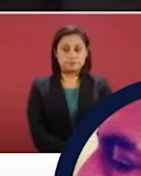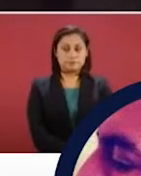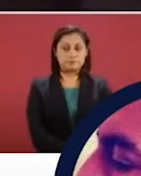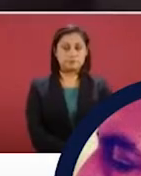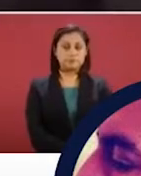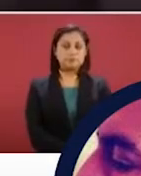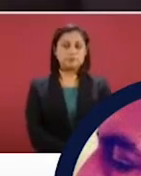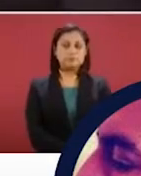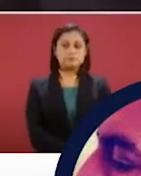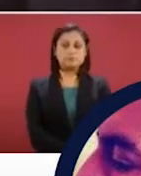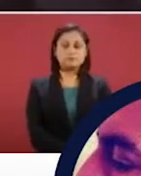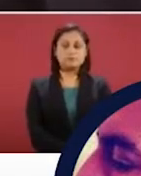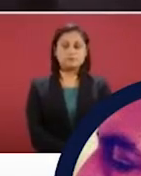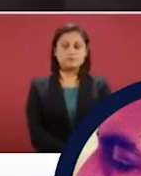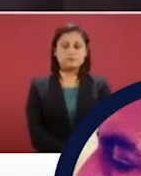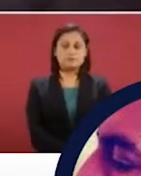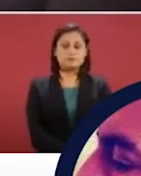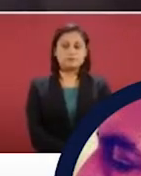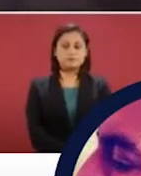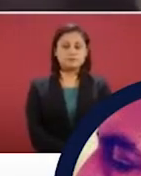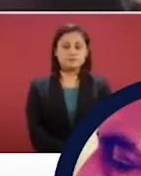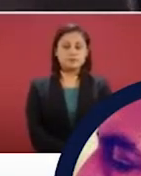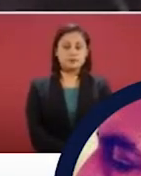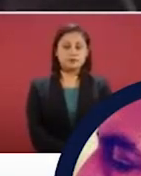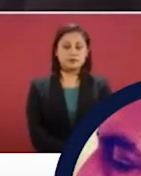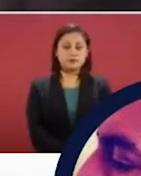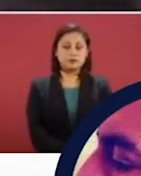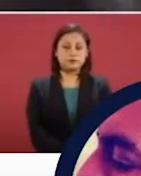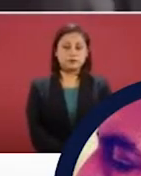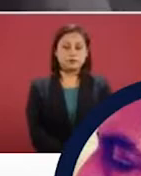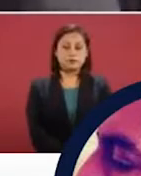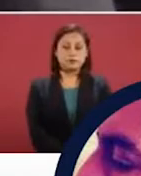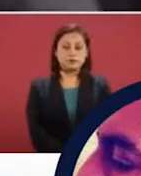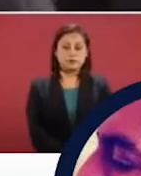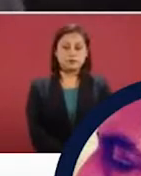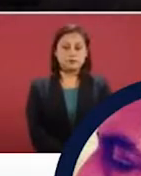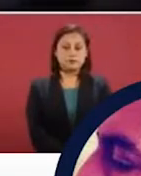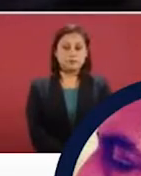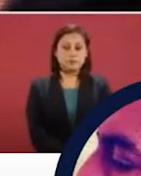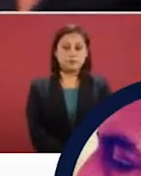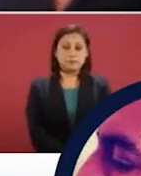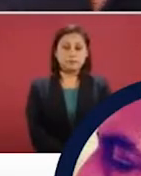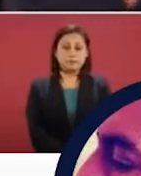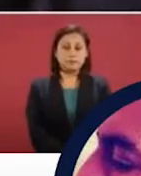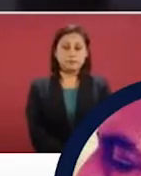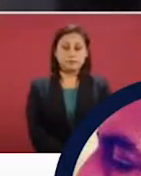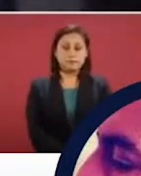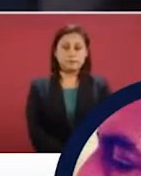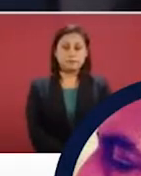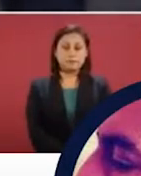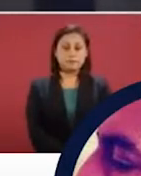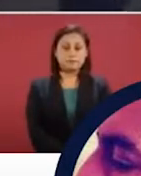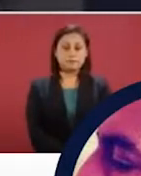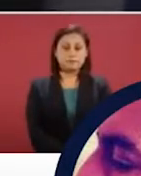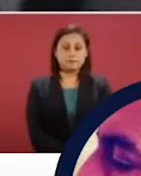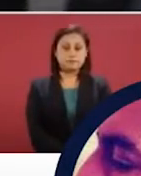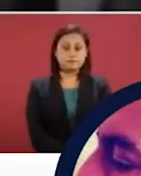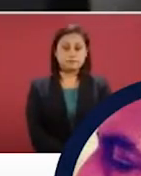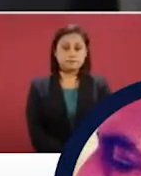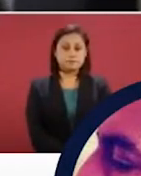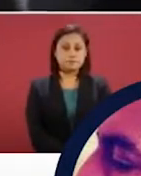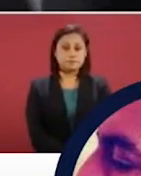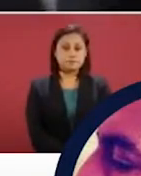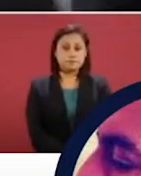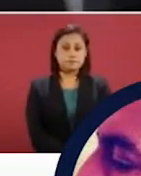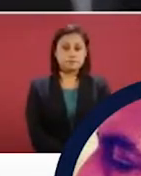iban presentando cuáles eran las prioridades de cada entidad. Oye, pero en esto es en específico el aeropuerto y la desaladora para Peñasco,